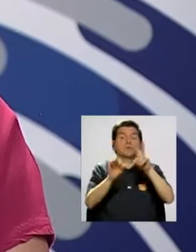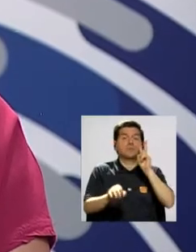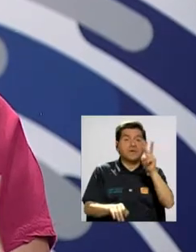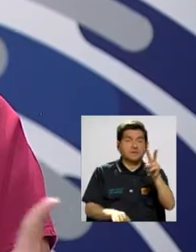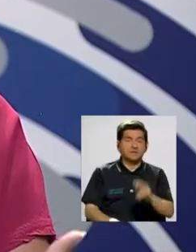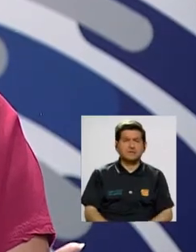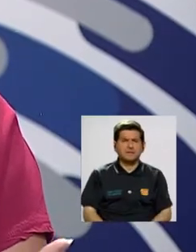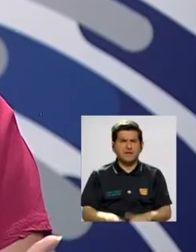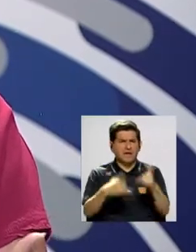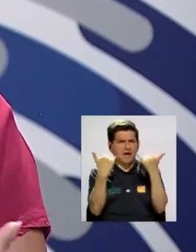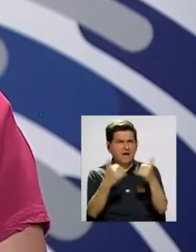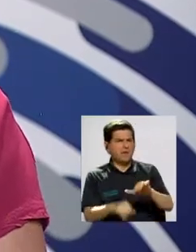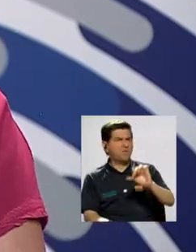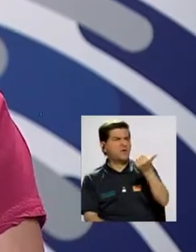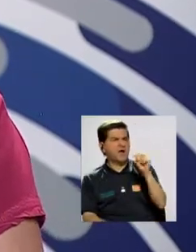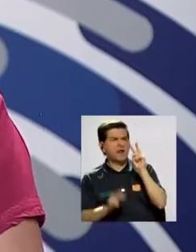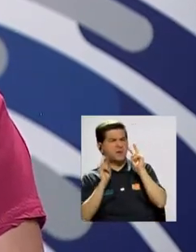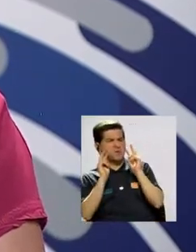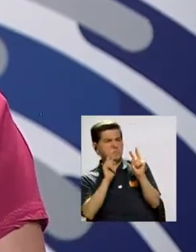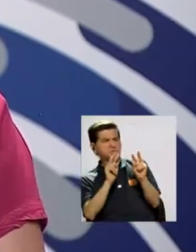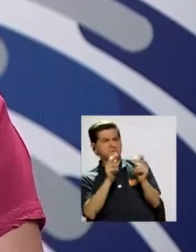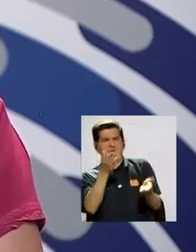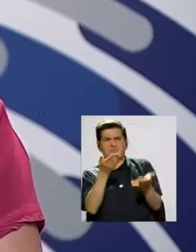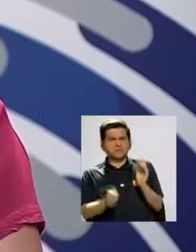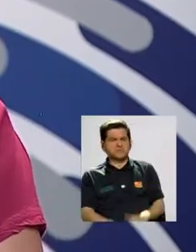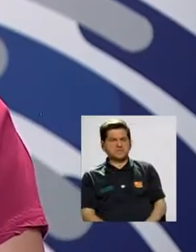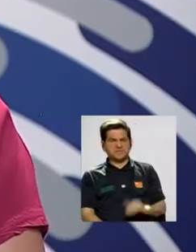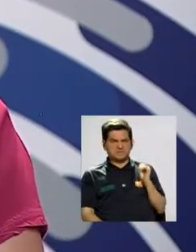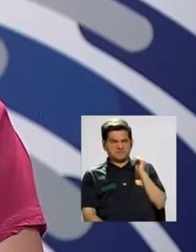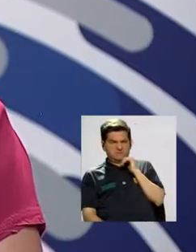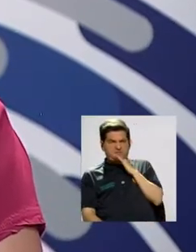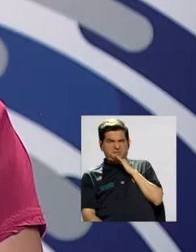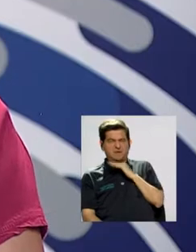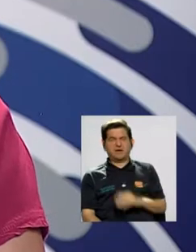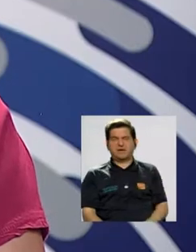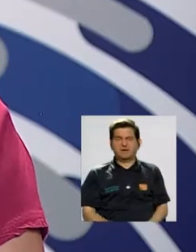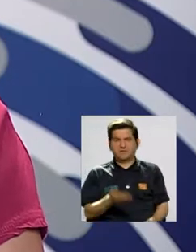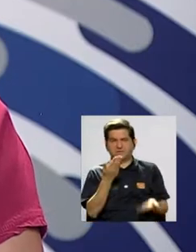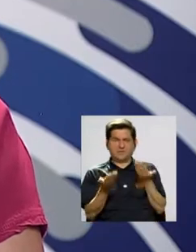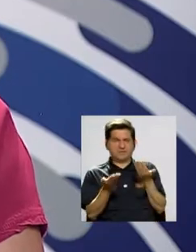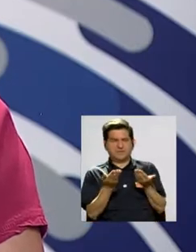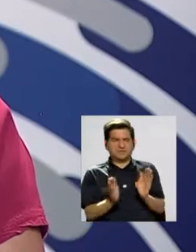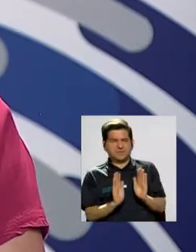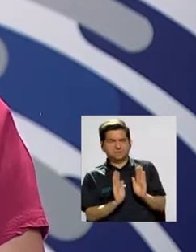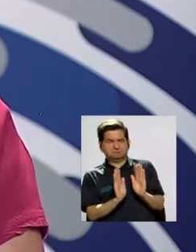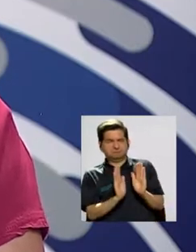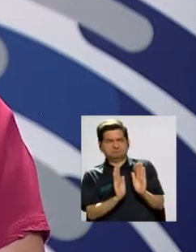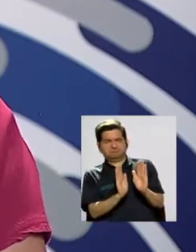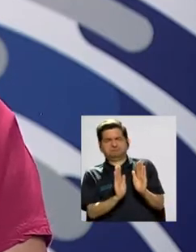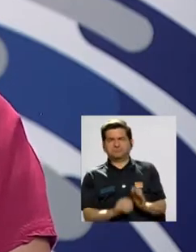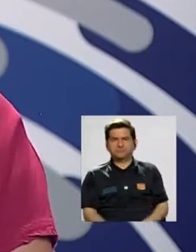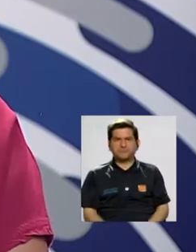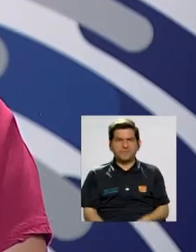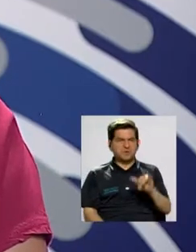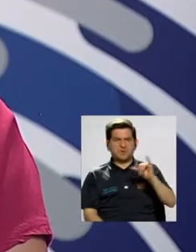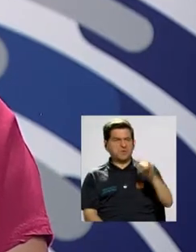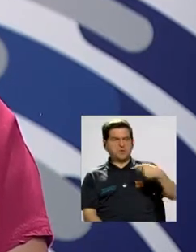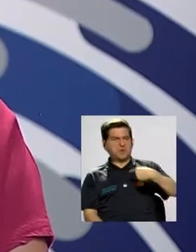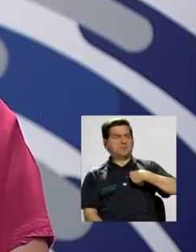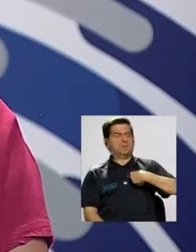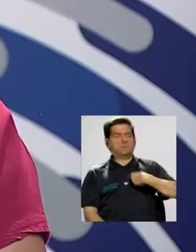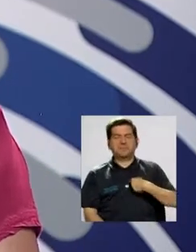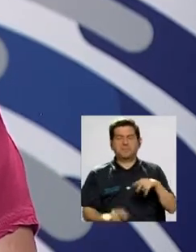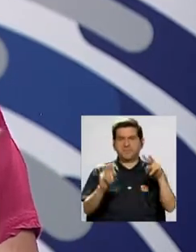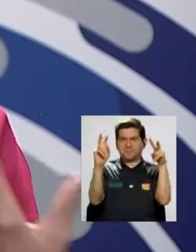Cómo empezamos a mirar al otro con cierta extrañez, digamos, con cierta perspicacia de que no sos igual que yo y